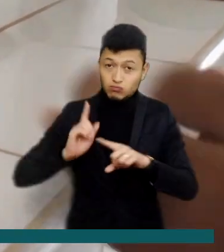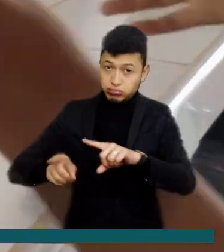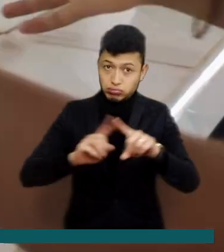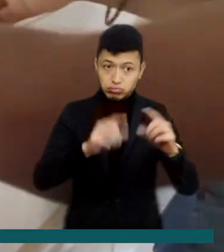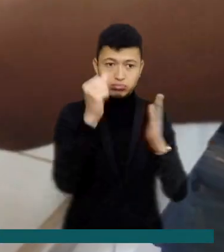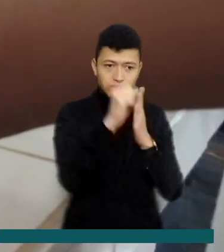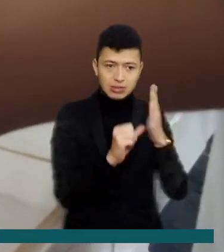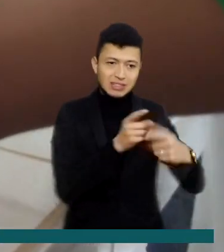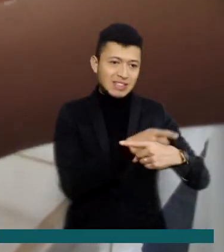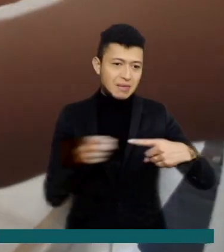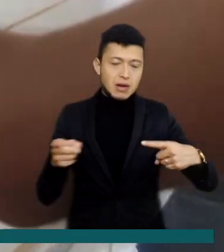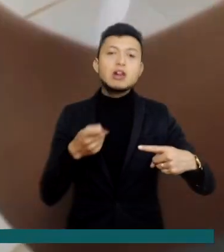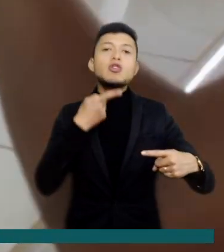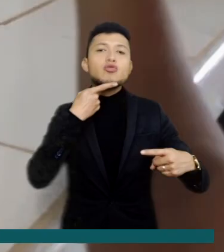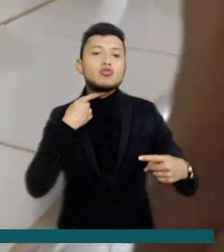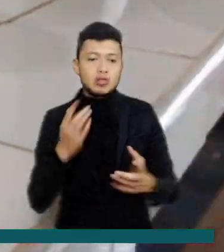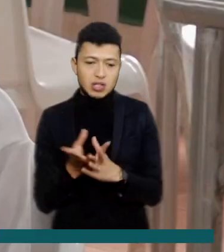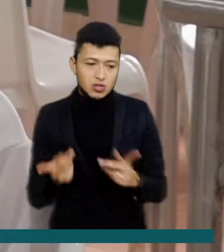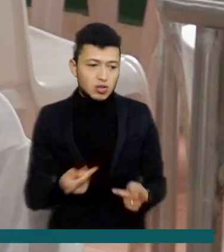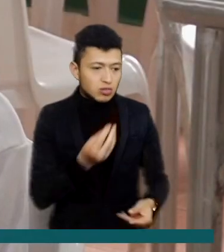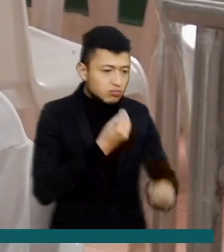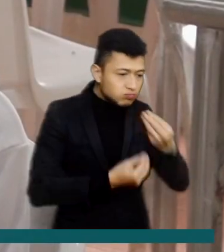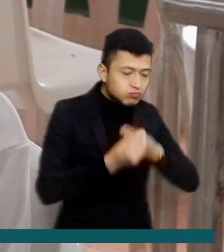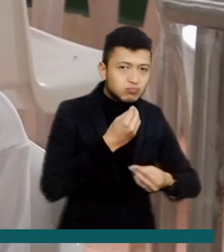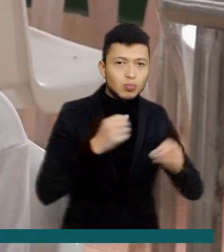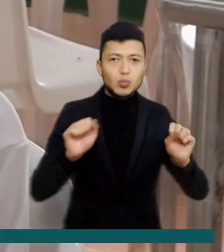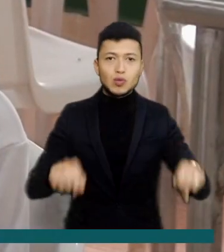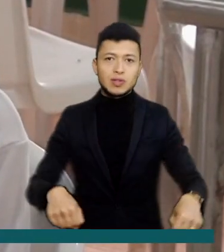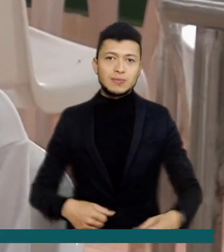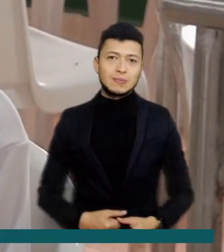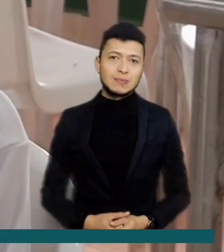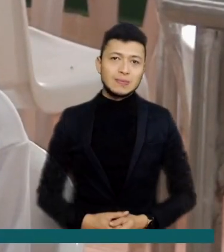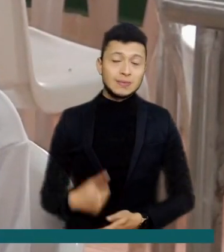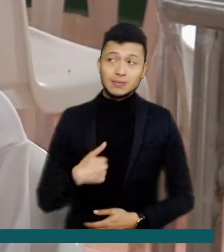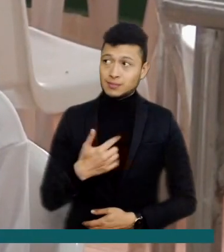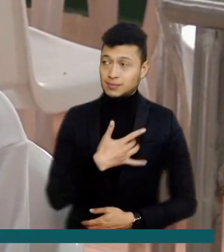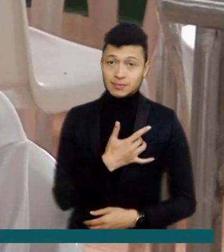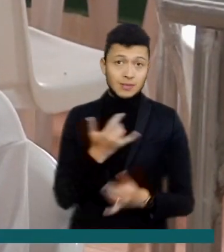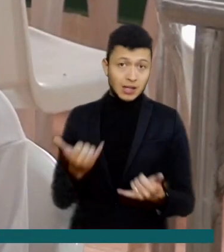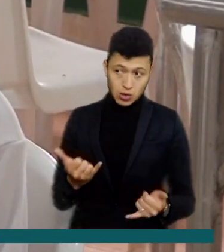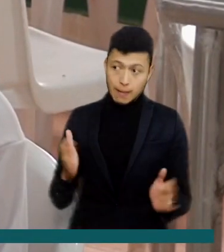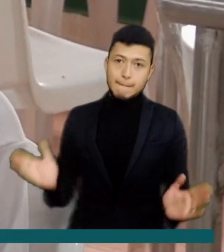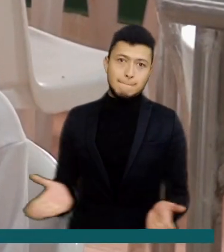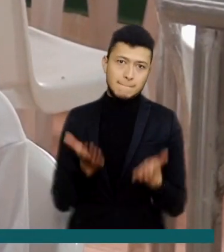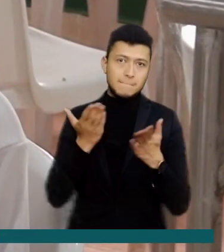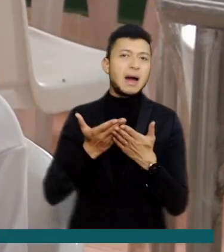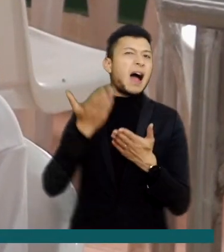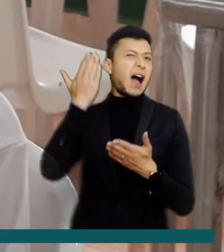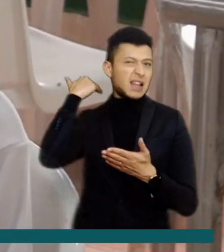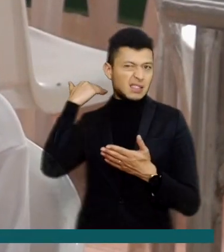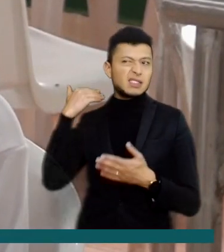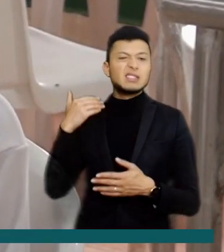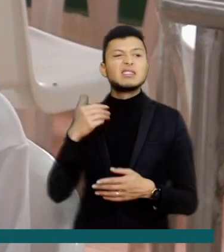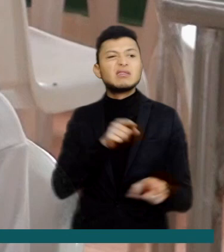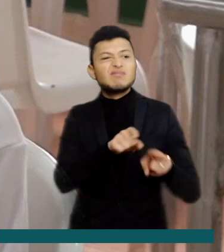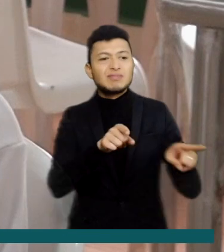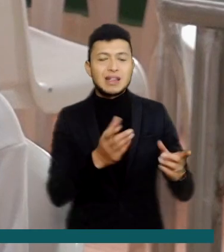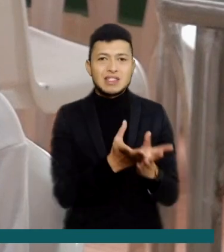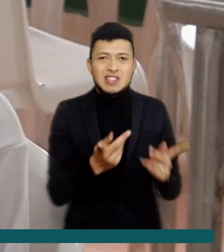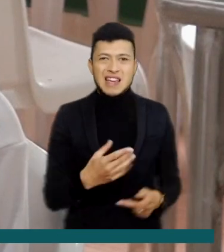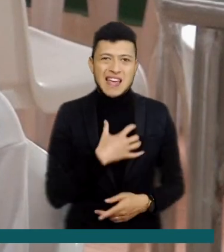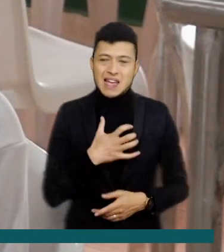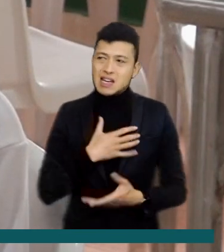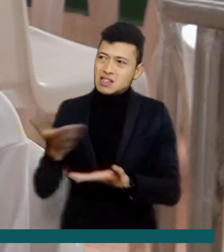semana que sean agradables para los estudiantes. Yo opino que ahora es mejor porque como la entregaban antes, muchos estudiantes se